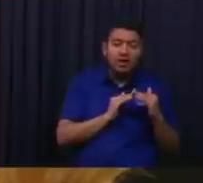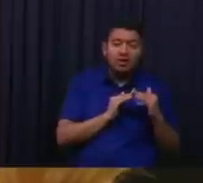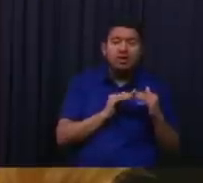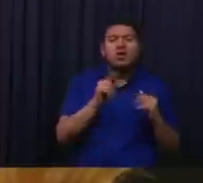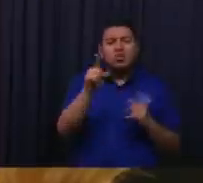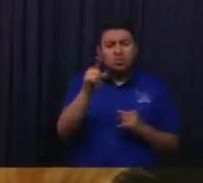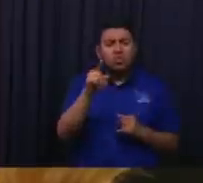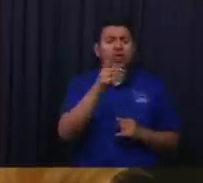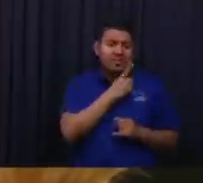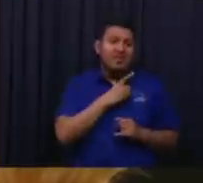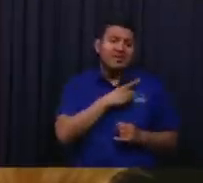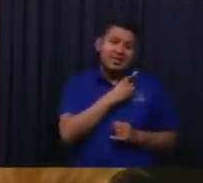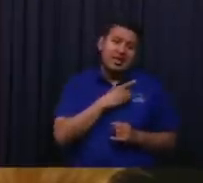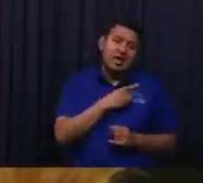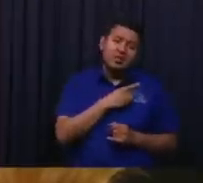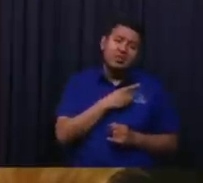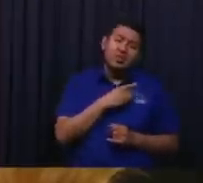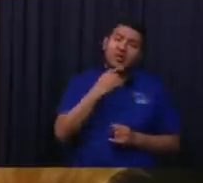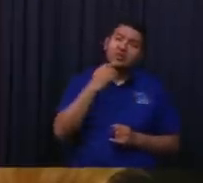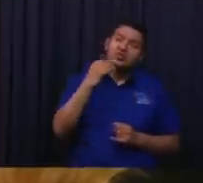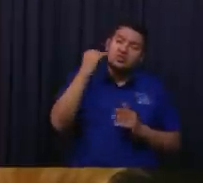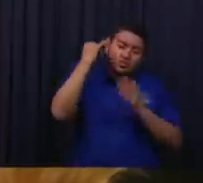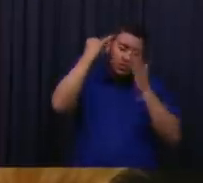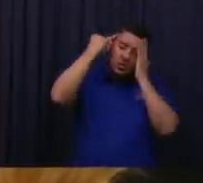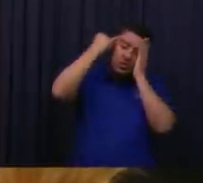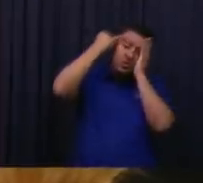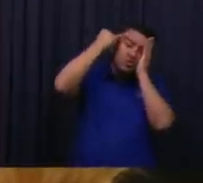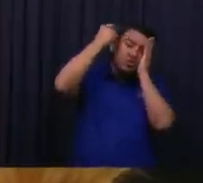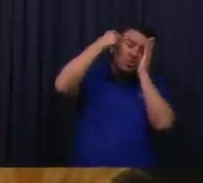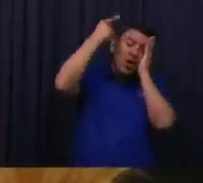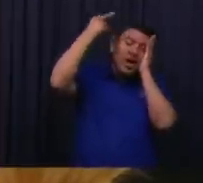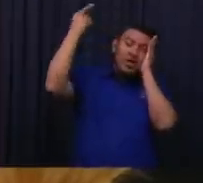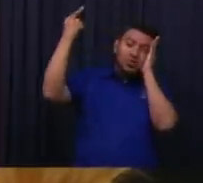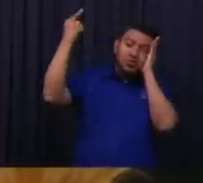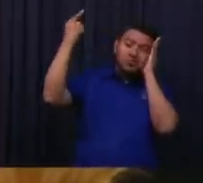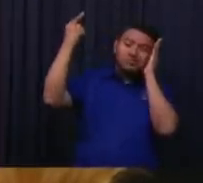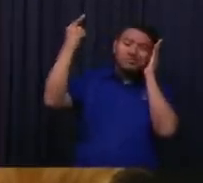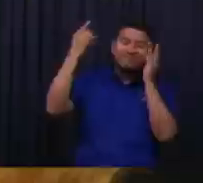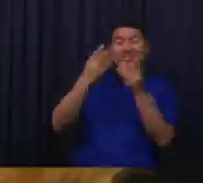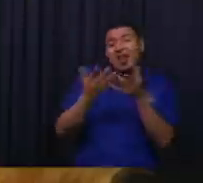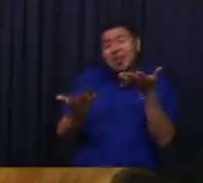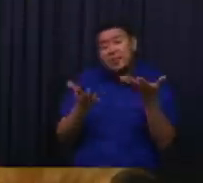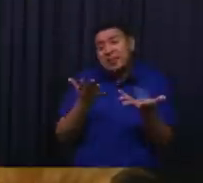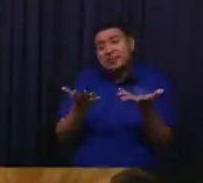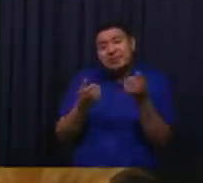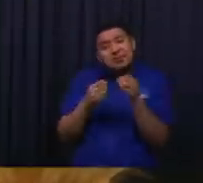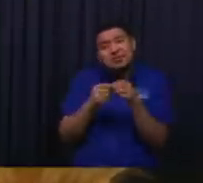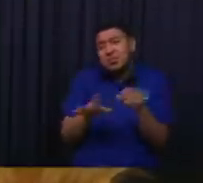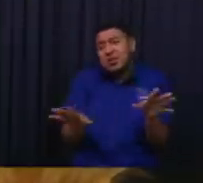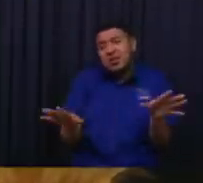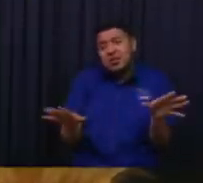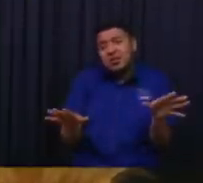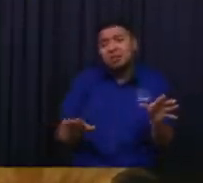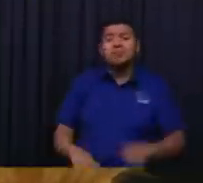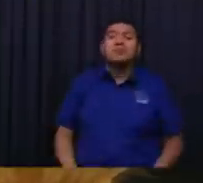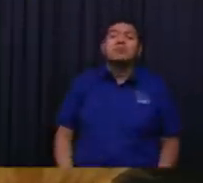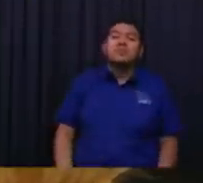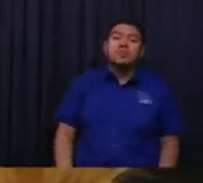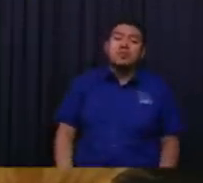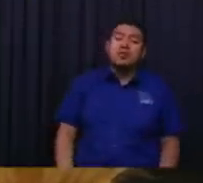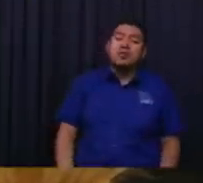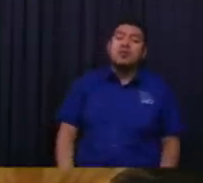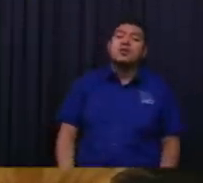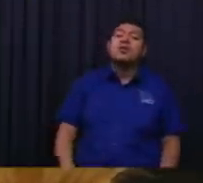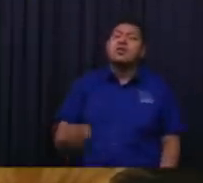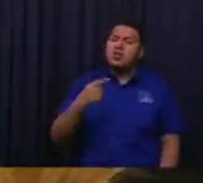deseado y tal vez se han venido al suelo esos sueños? Yo te vengo a decir hoy más o menos lo que dije en el servicio